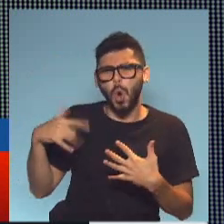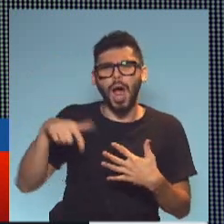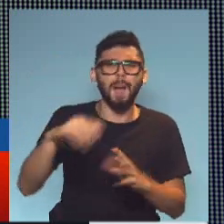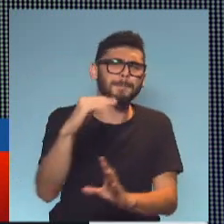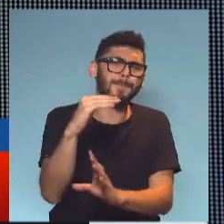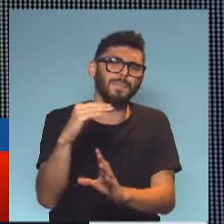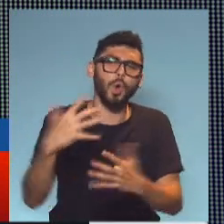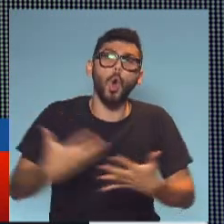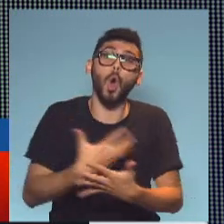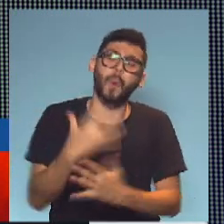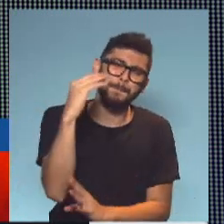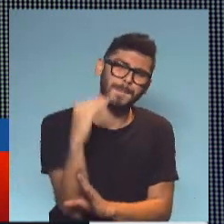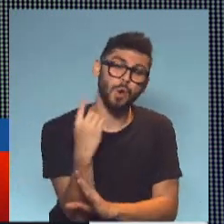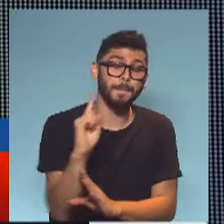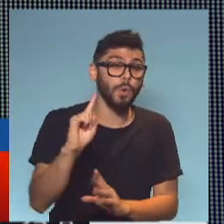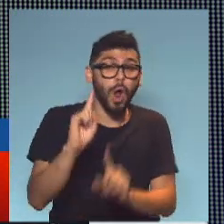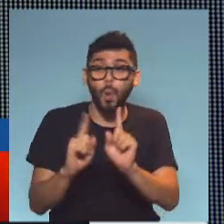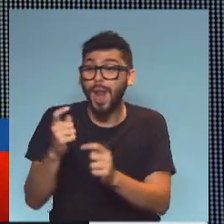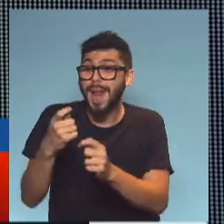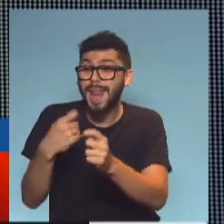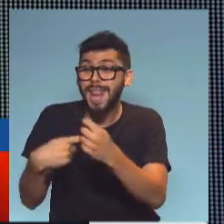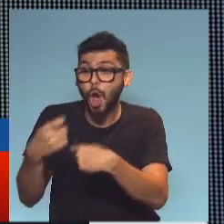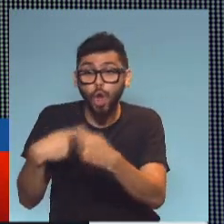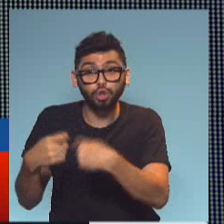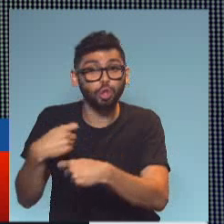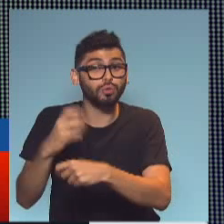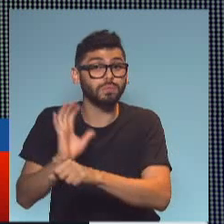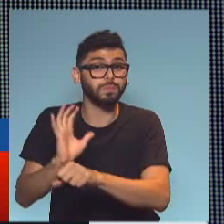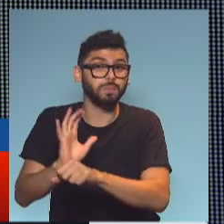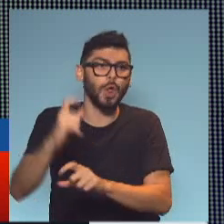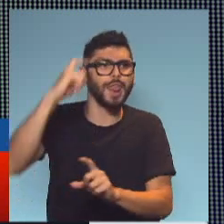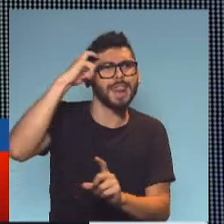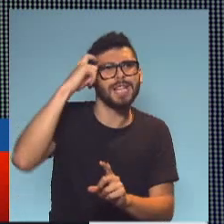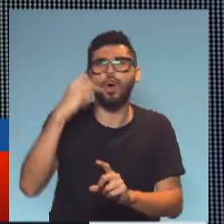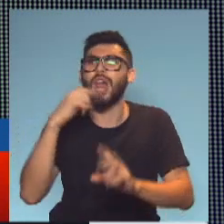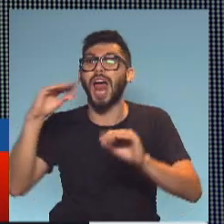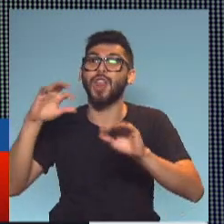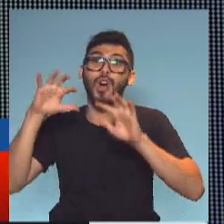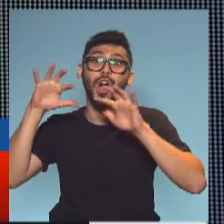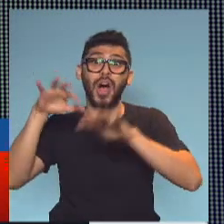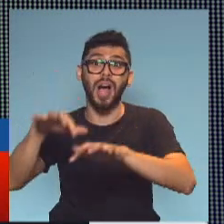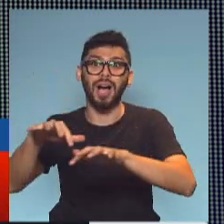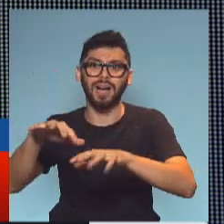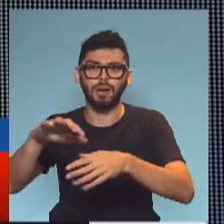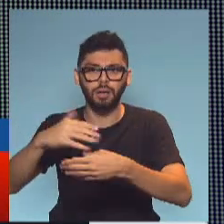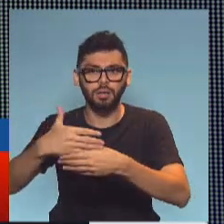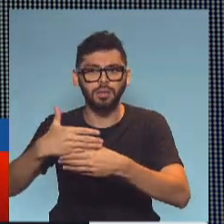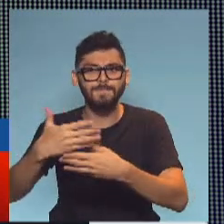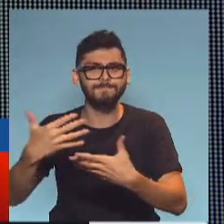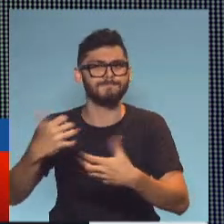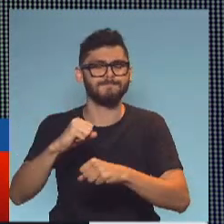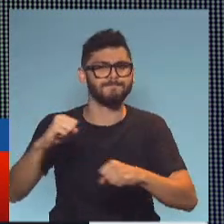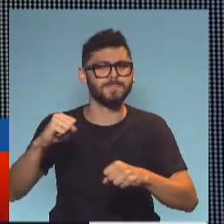negocios en sí, cuyo gran caudal de público es desde las 10, 11 de la noche, ahí habrá un golpe. ¿Hay en el horizonte